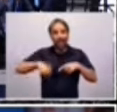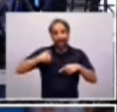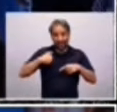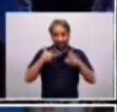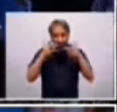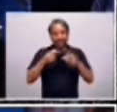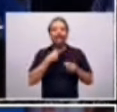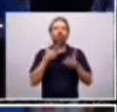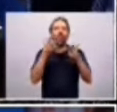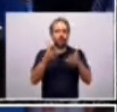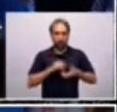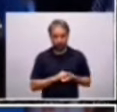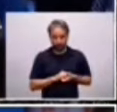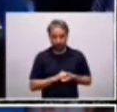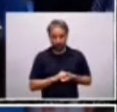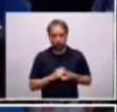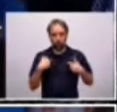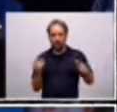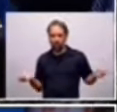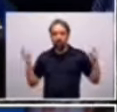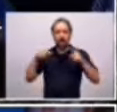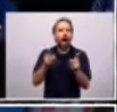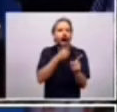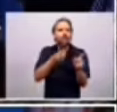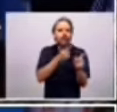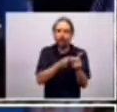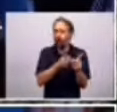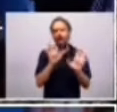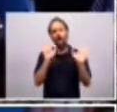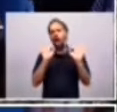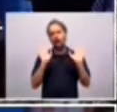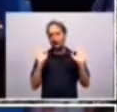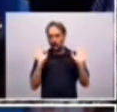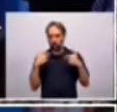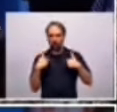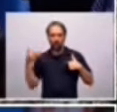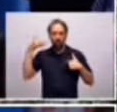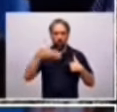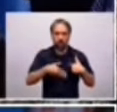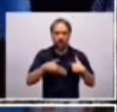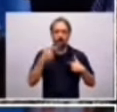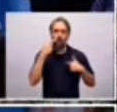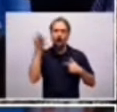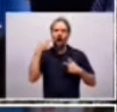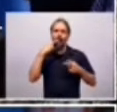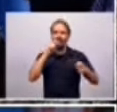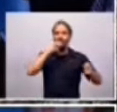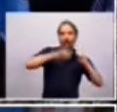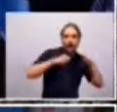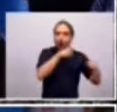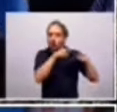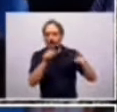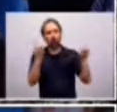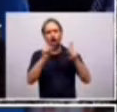Macri, lejos de eso, pero de qué, de decir, bueno, a ver, vos tuviste un proceso del 2003 al 2015 donde la Argentina creció en derechos, creció económicamente,